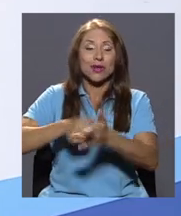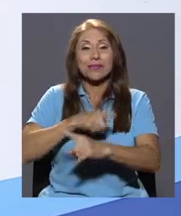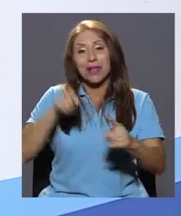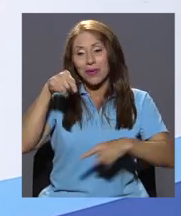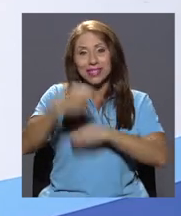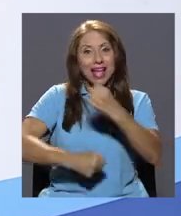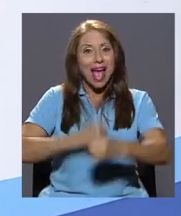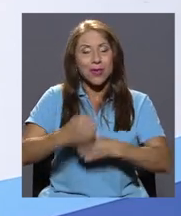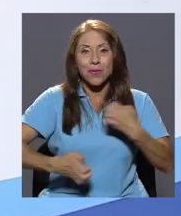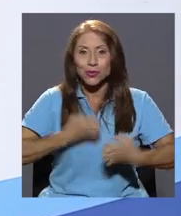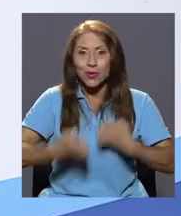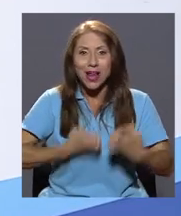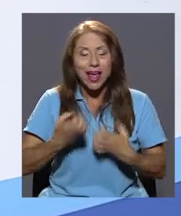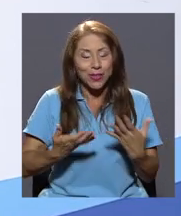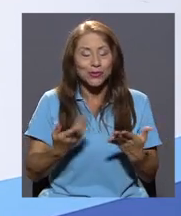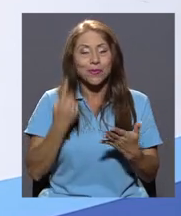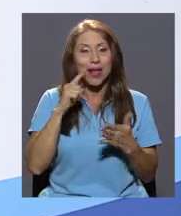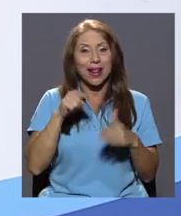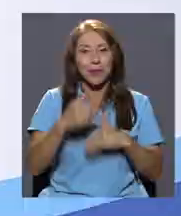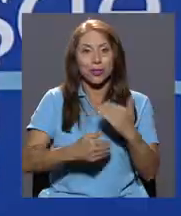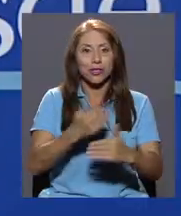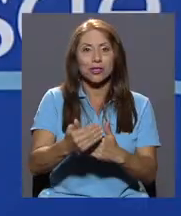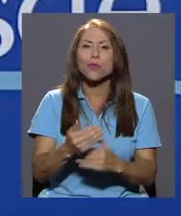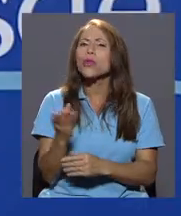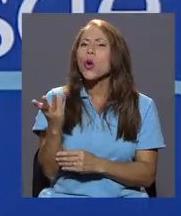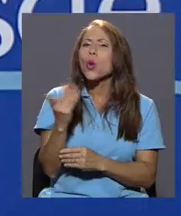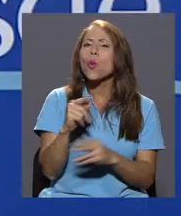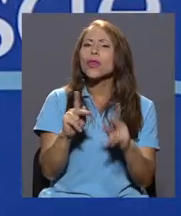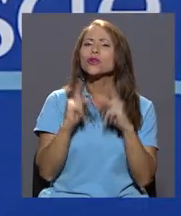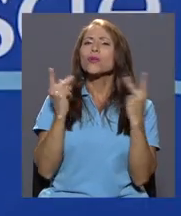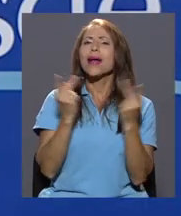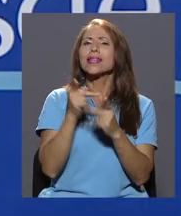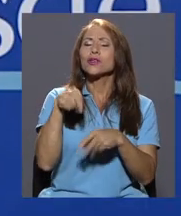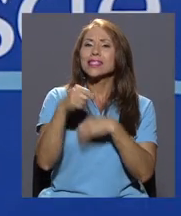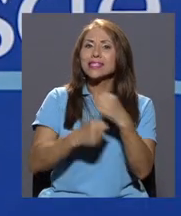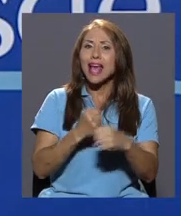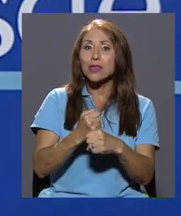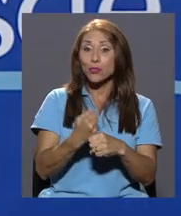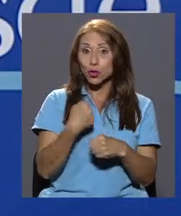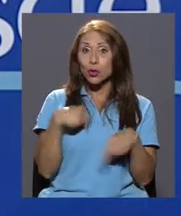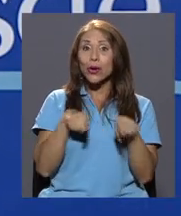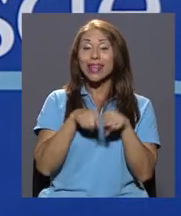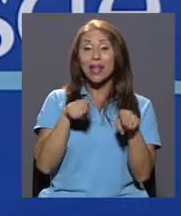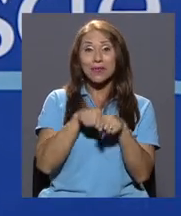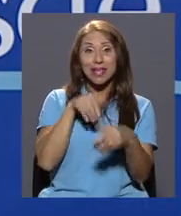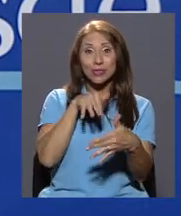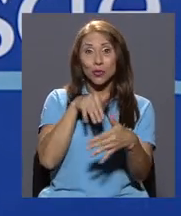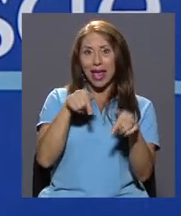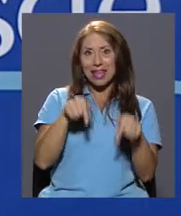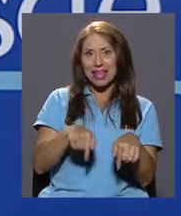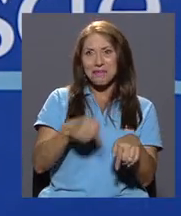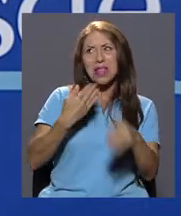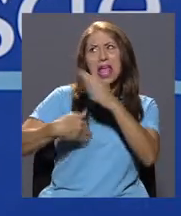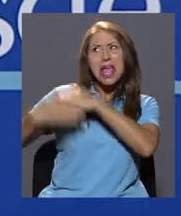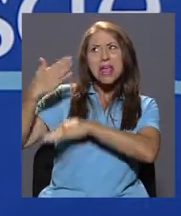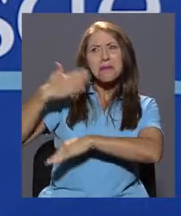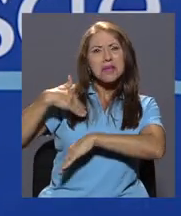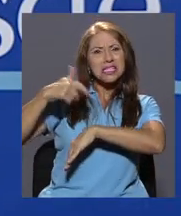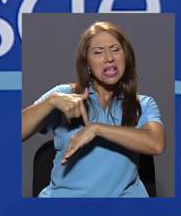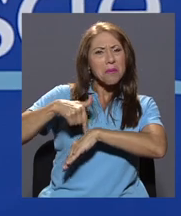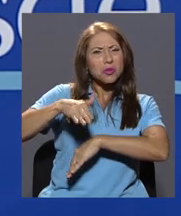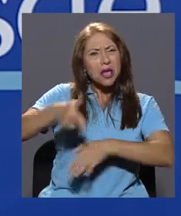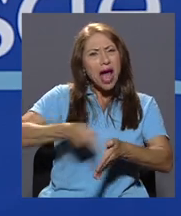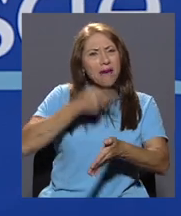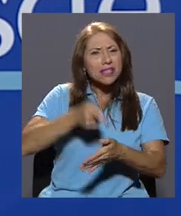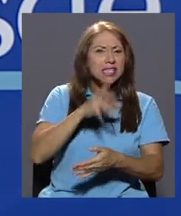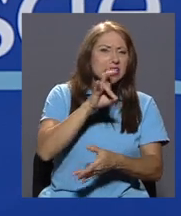venimos bastante emocionados con respecto al proceso. ¿Cuántos partidos hay este año? Porque yo que estudié aquí también en mis tiempos, a veces eran